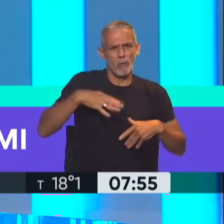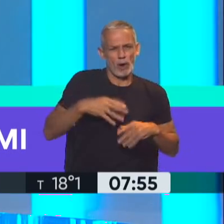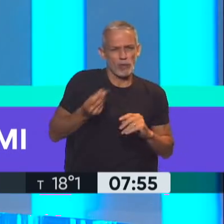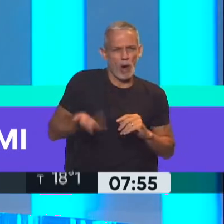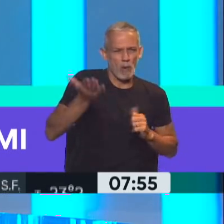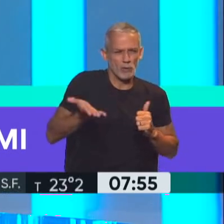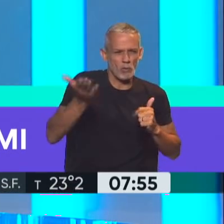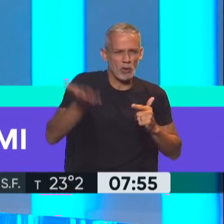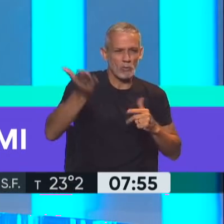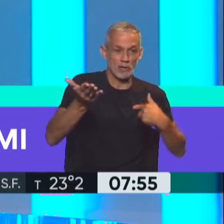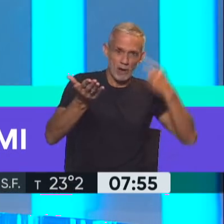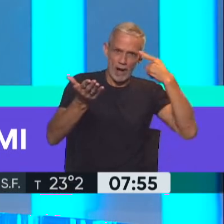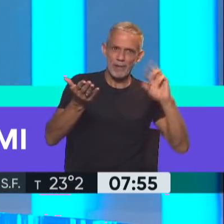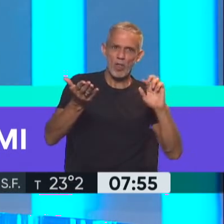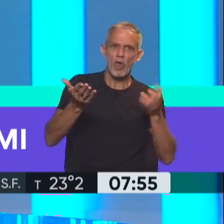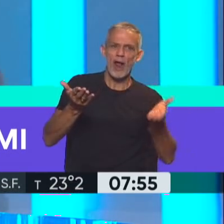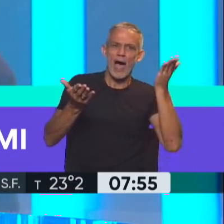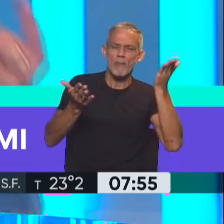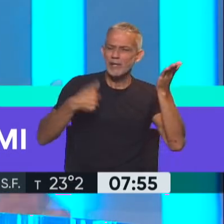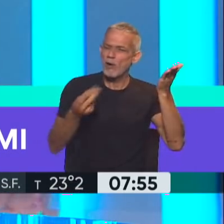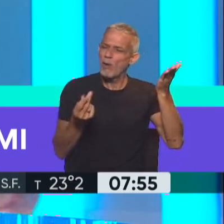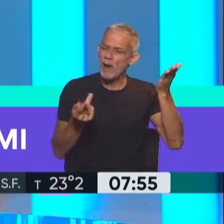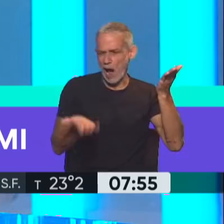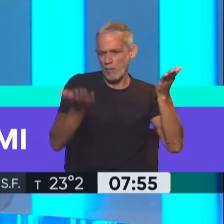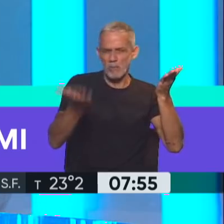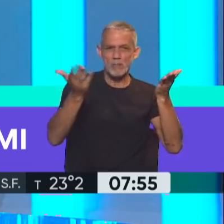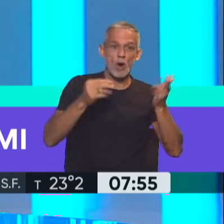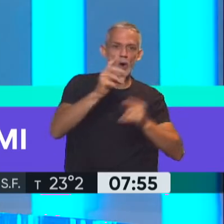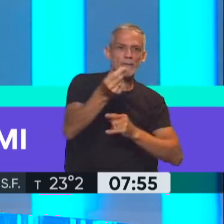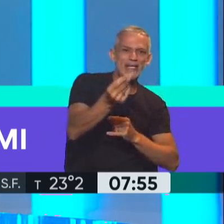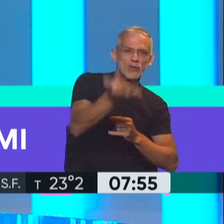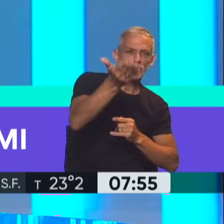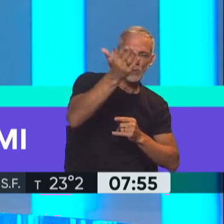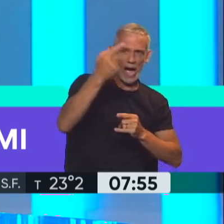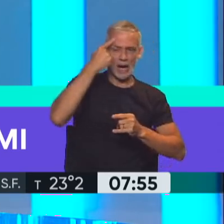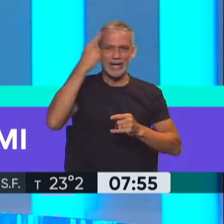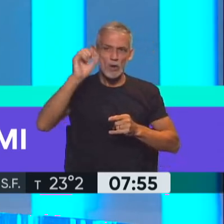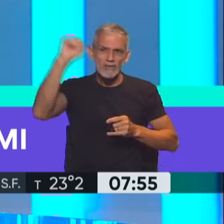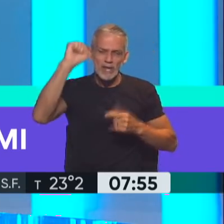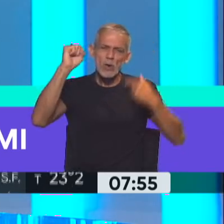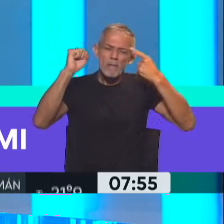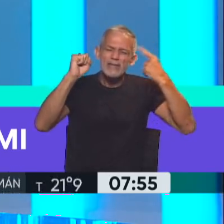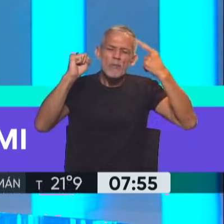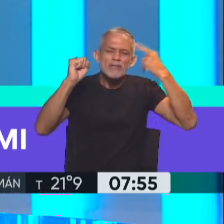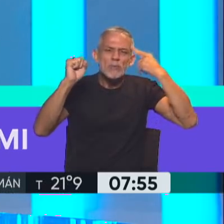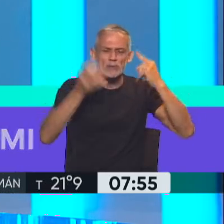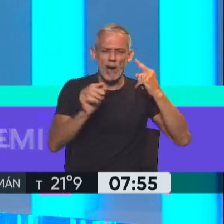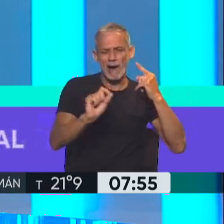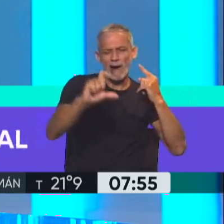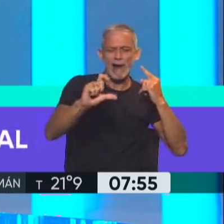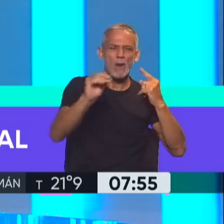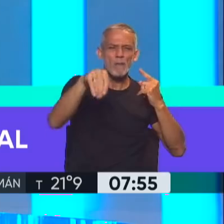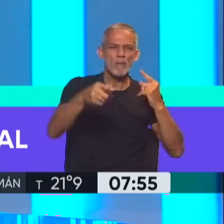dudas si creo que va a subir el dólar o si creo que van a subir las tarifas o si creo que la inflación va a seguir aumentó un poquito más